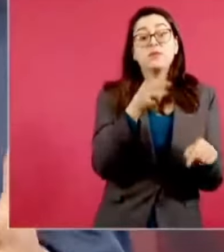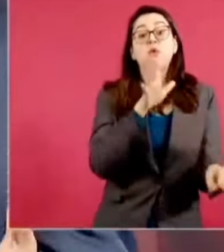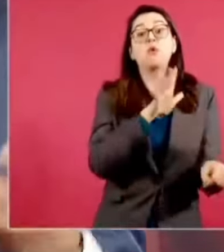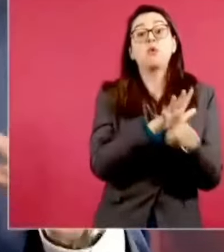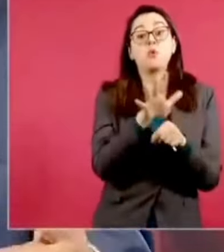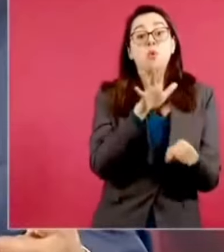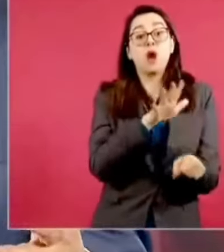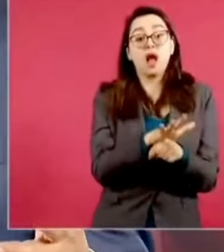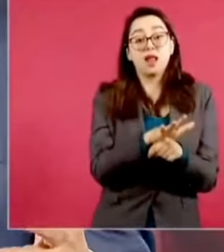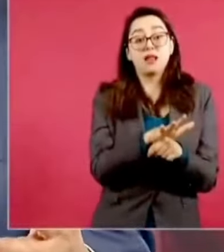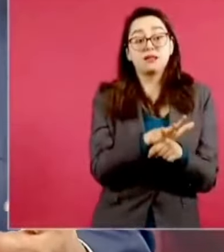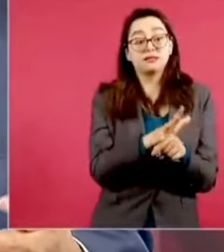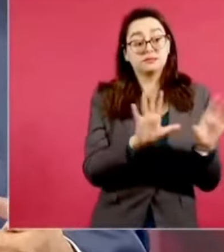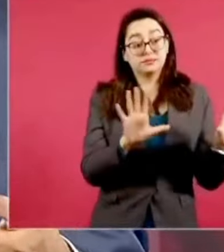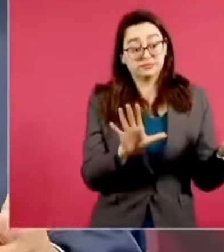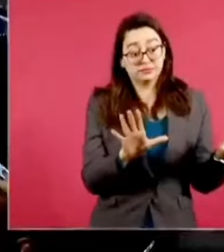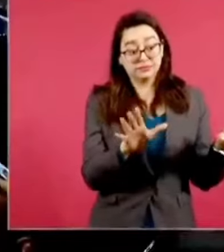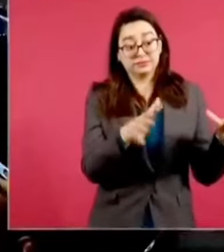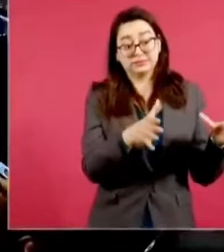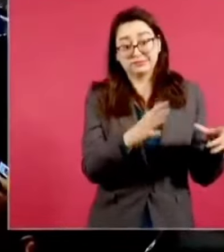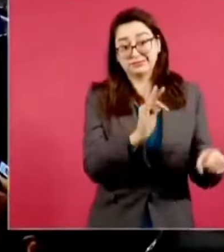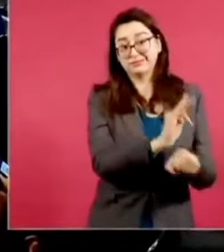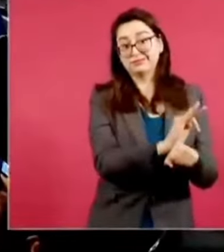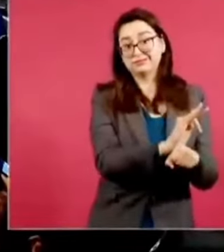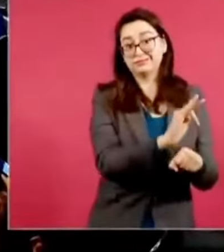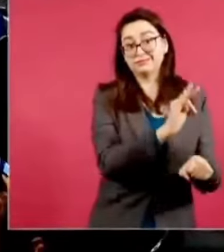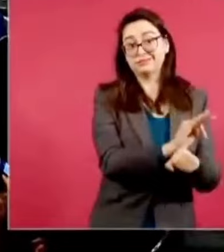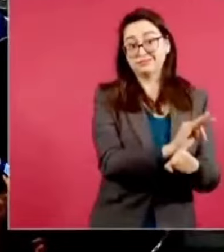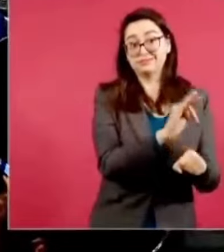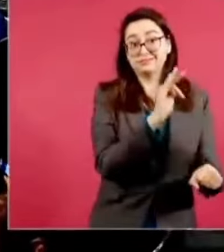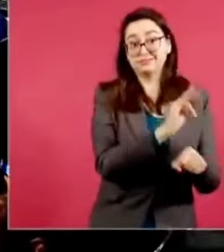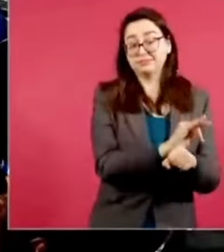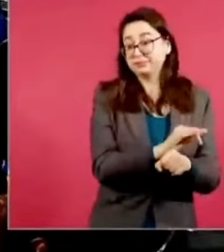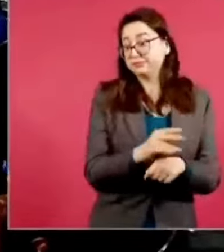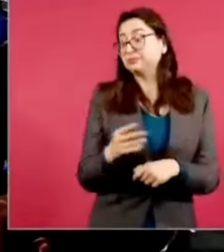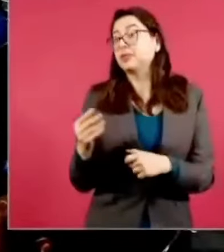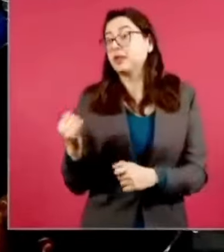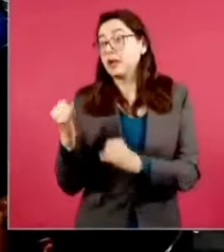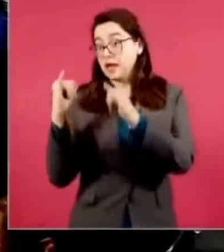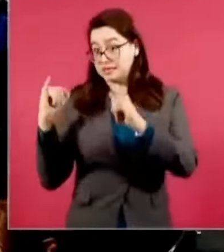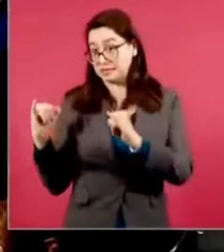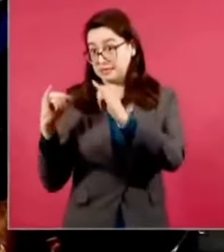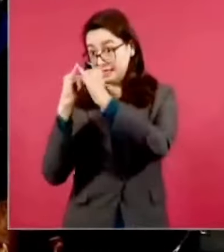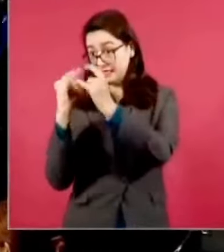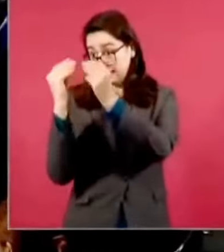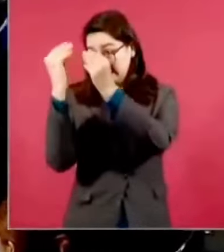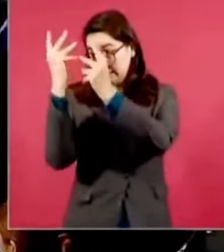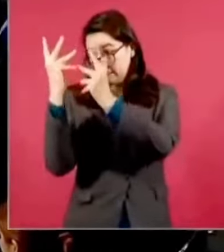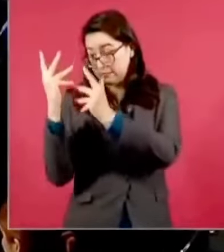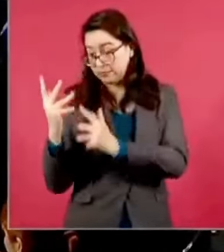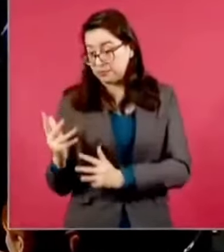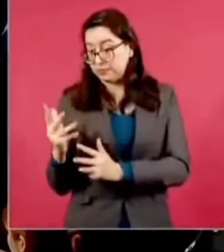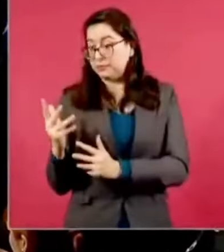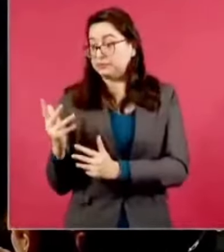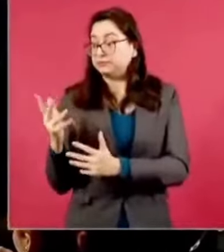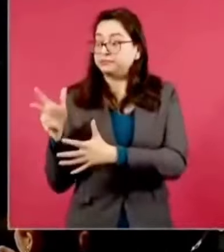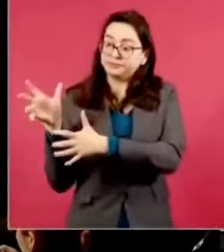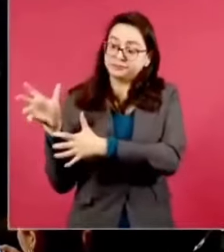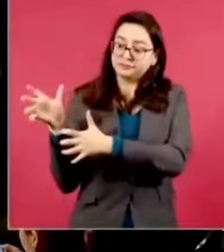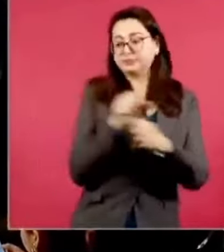al gobierno en un comité a su servicio. O sea, el gobierno perdió